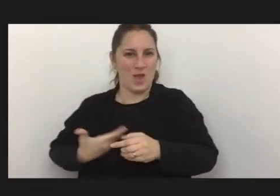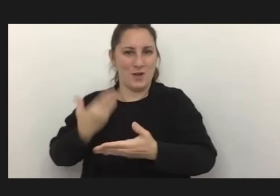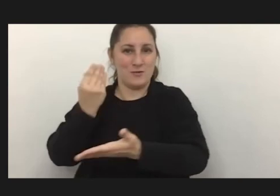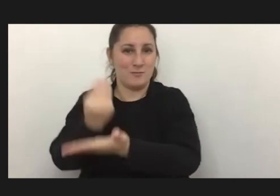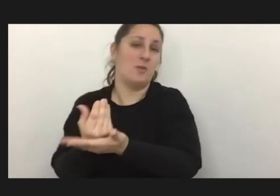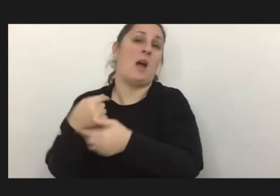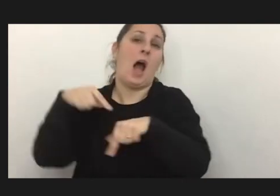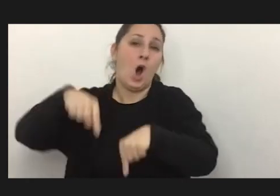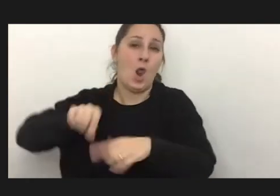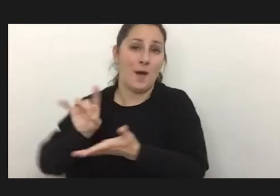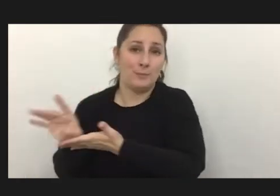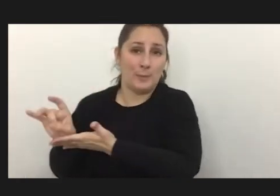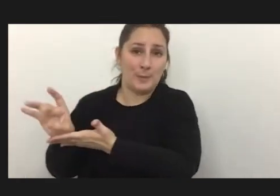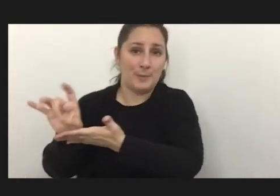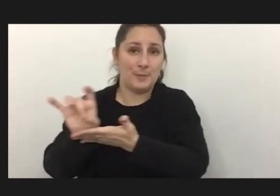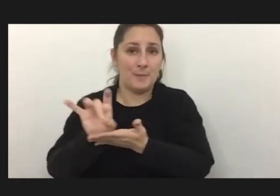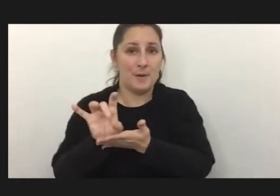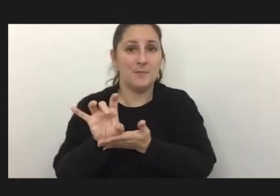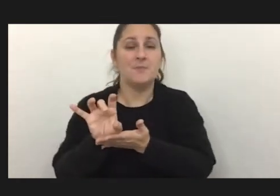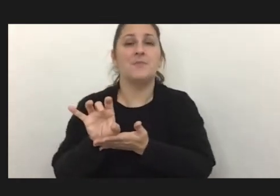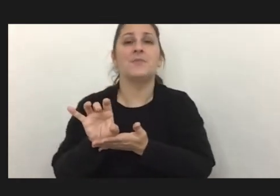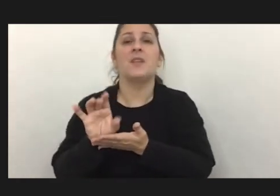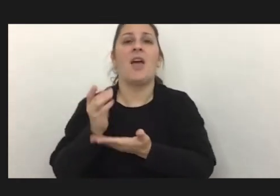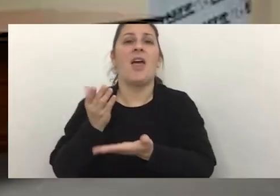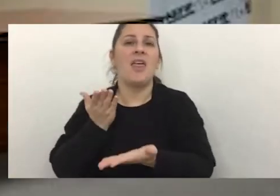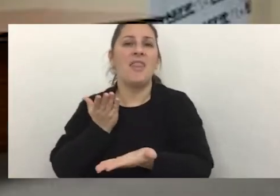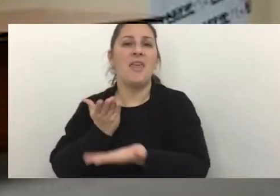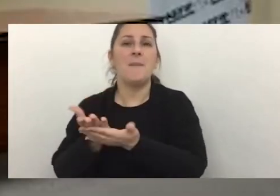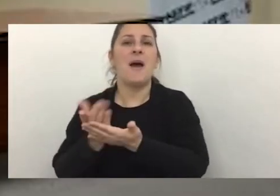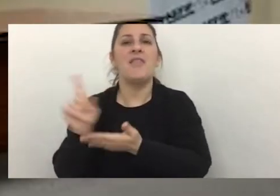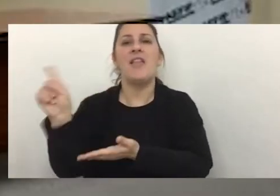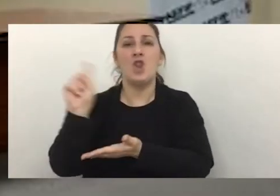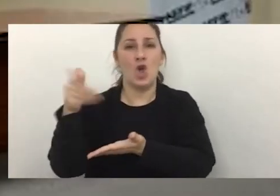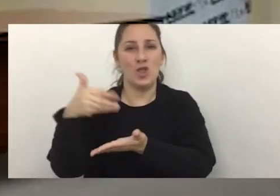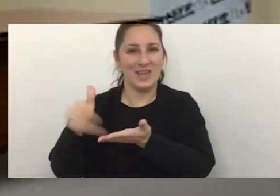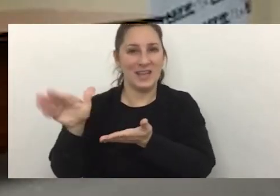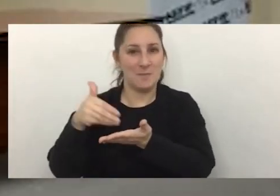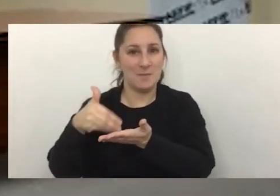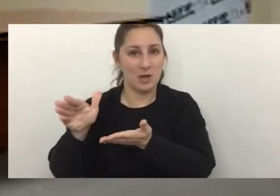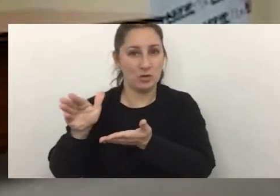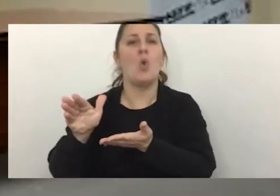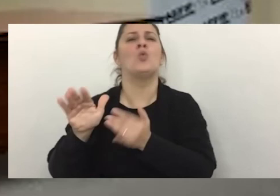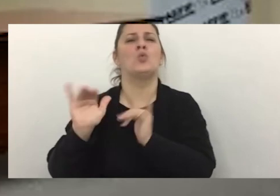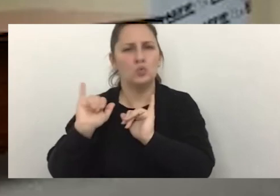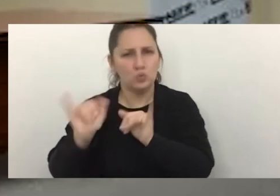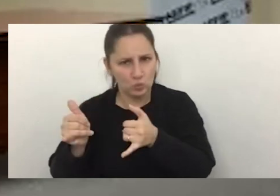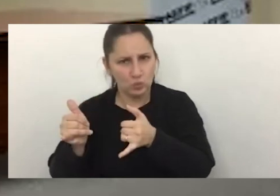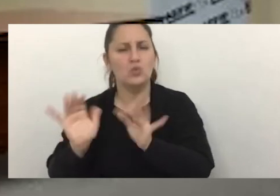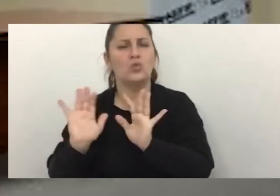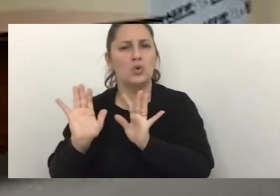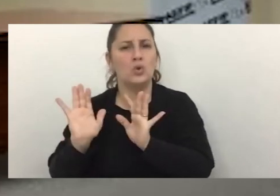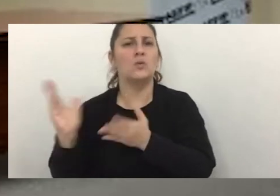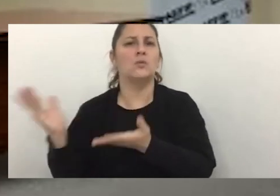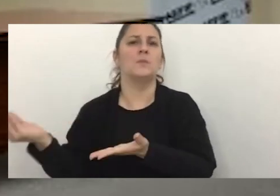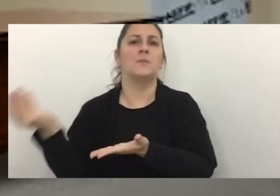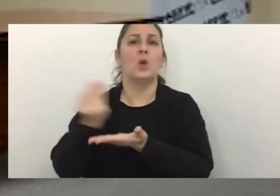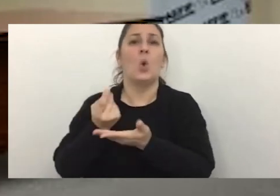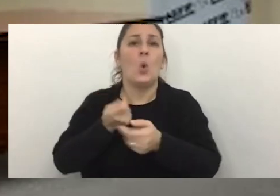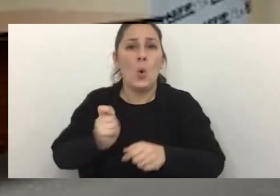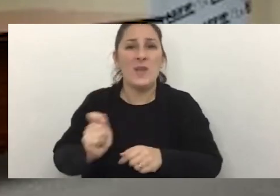todos, meten una demanda de no discriminación, le hacen lugar a la cautelar, juicio político a los jueces.